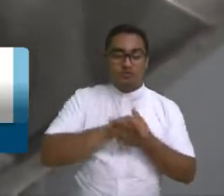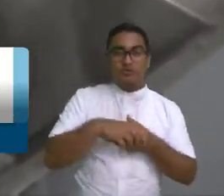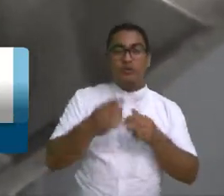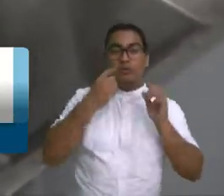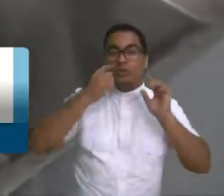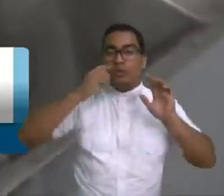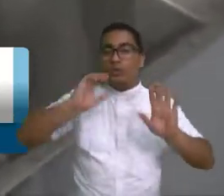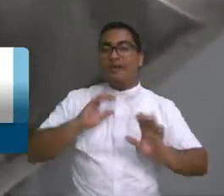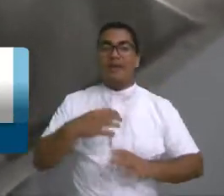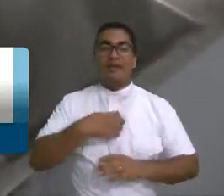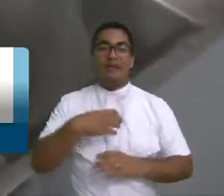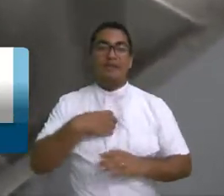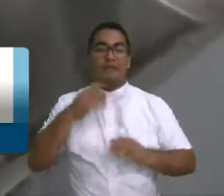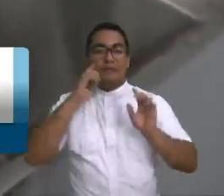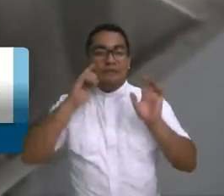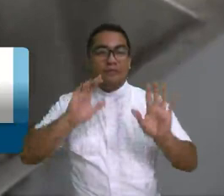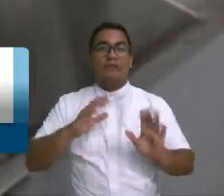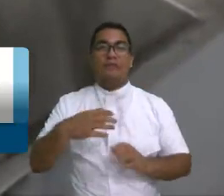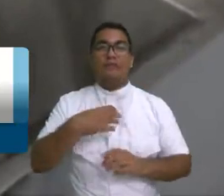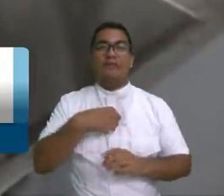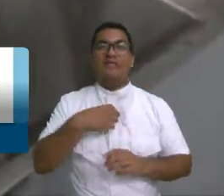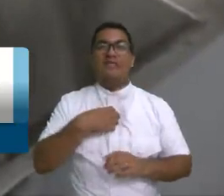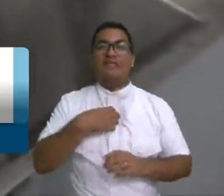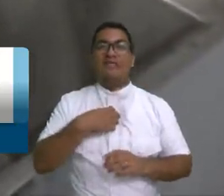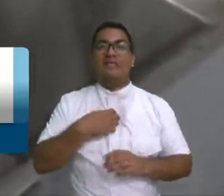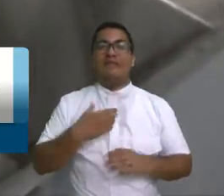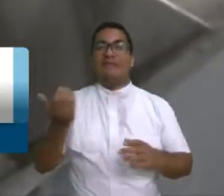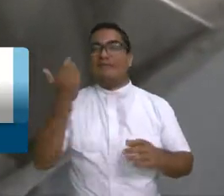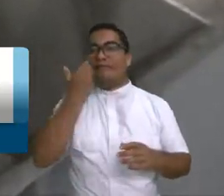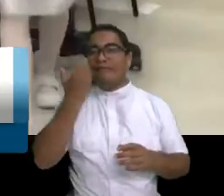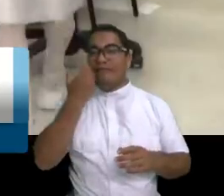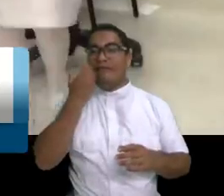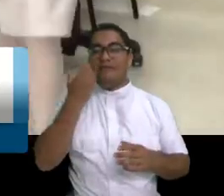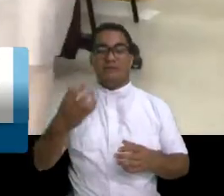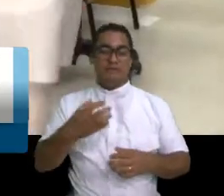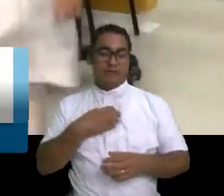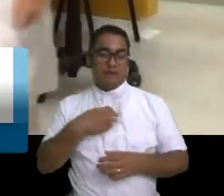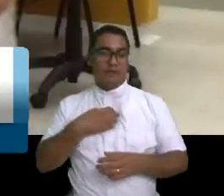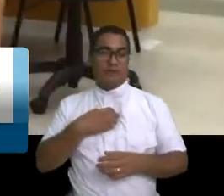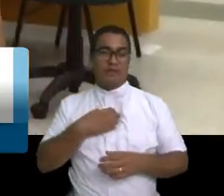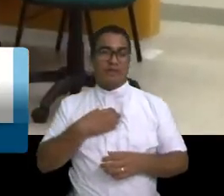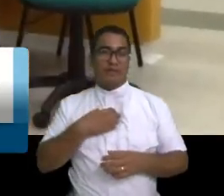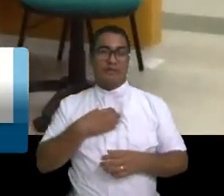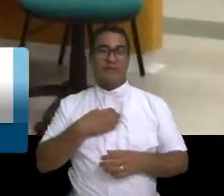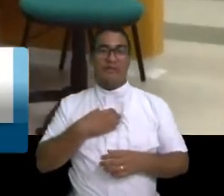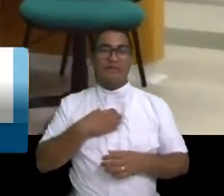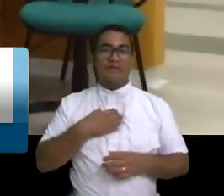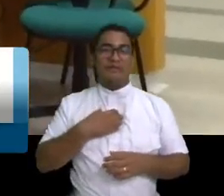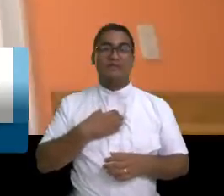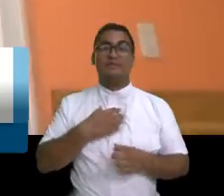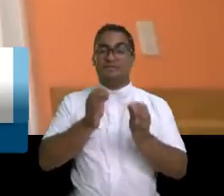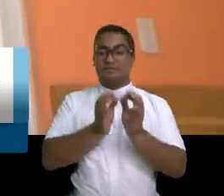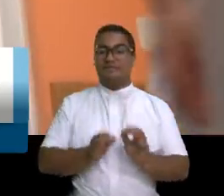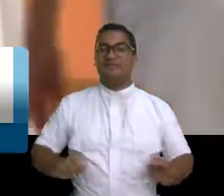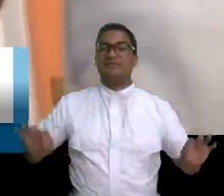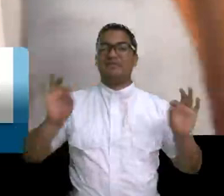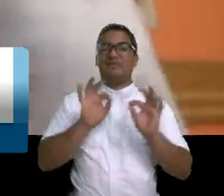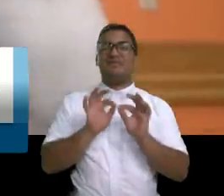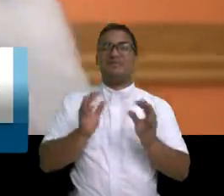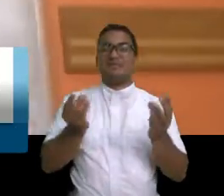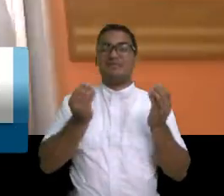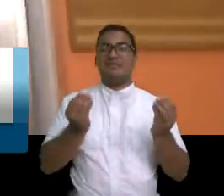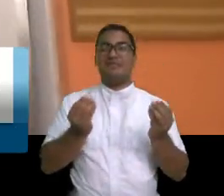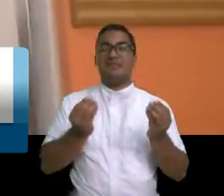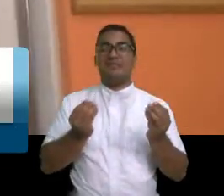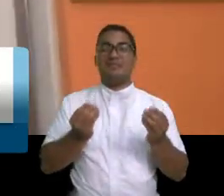pues, la higiene de las manos y evitar la transmisión no solo de enfermedades para nosotros. Mire que es muy importante esto que nosotros, el